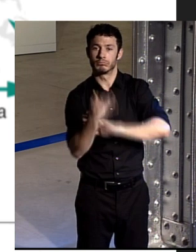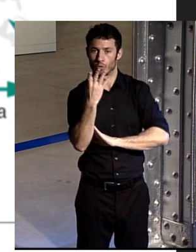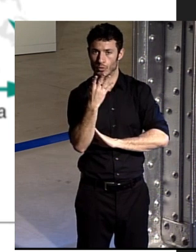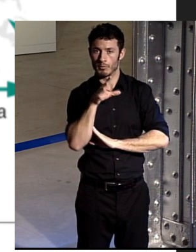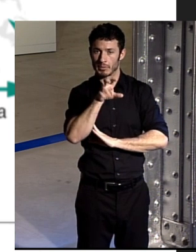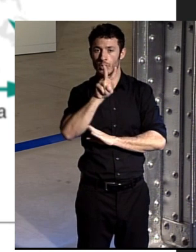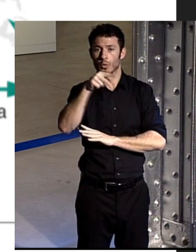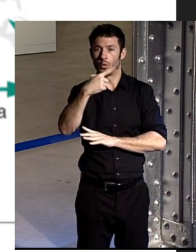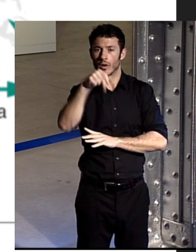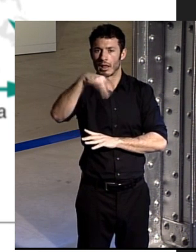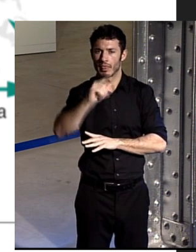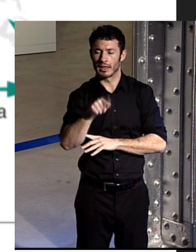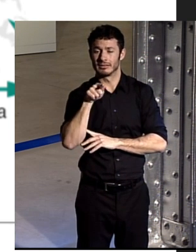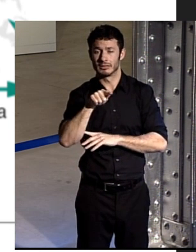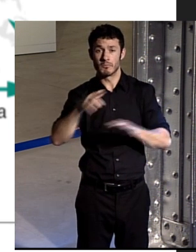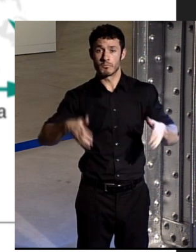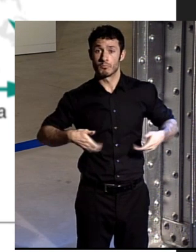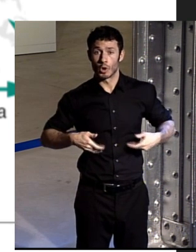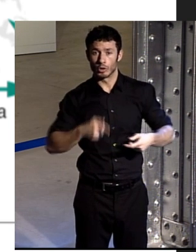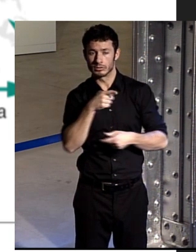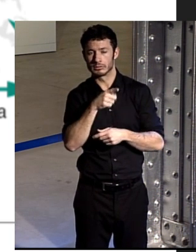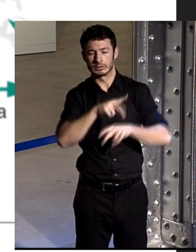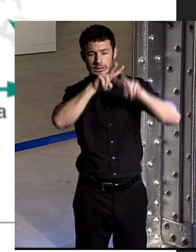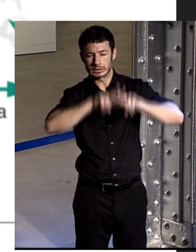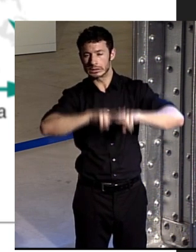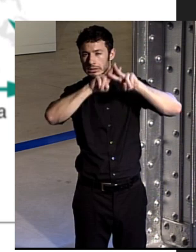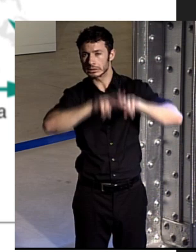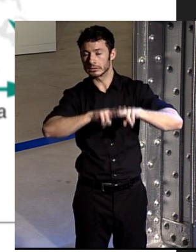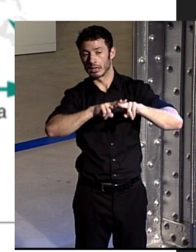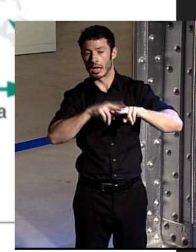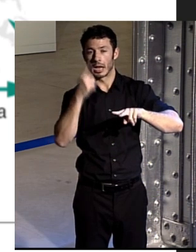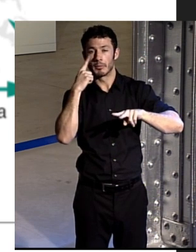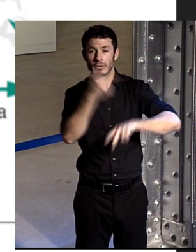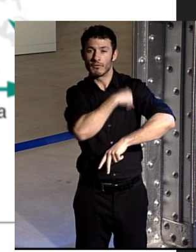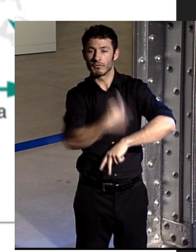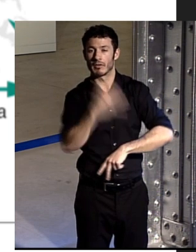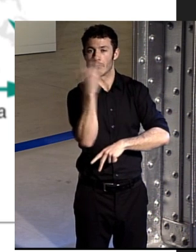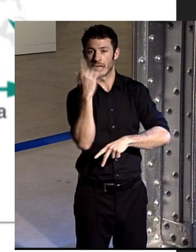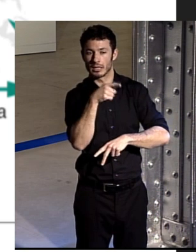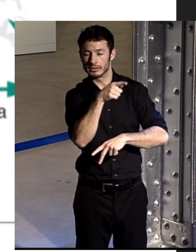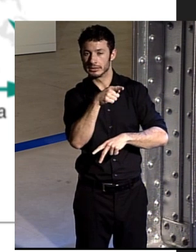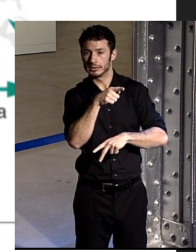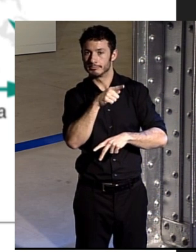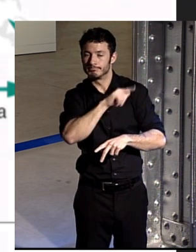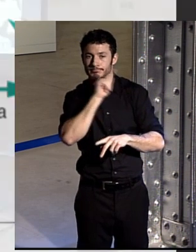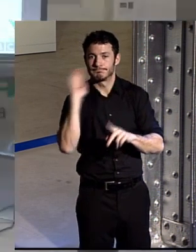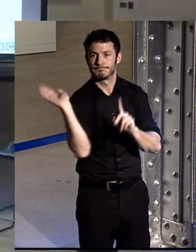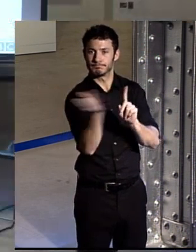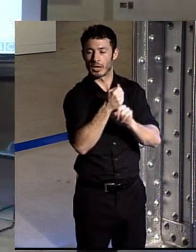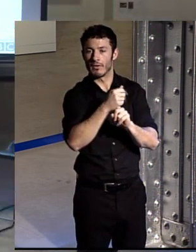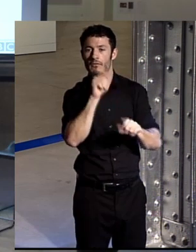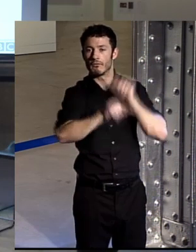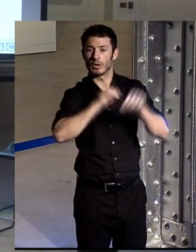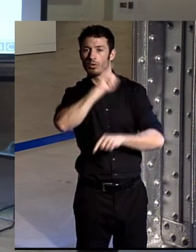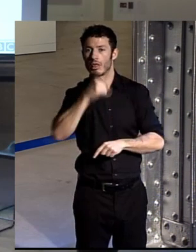al estudiar una serie de monos, Macacus rhesus, que se estaba estudiando la fiebre amarilla, y ahí se describe por primera vez el